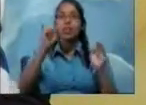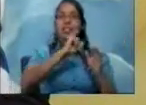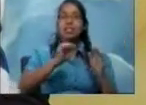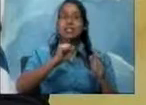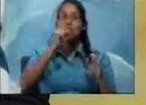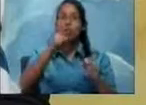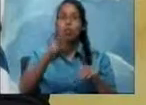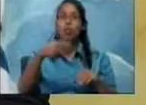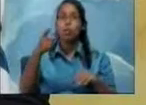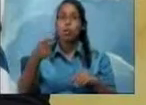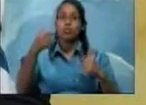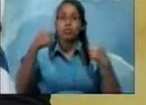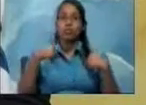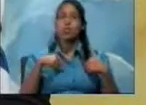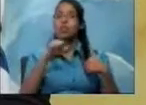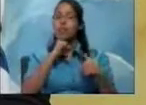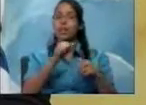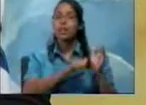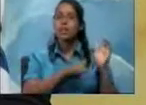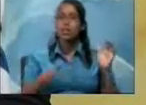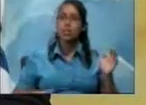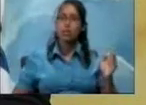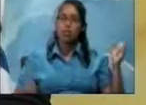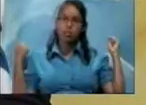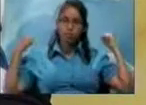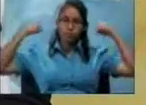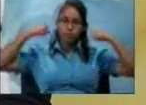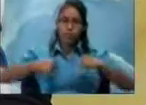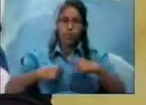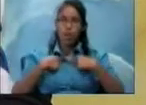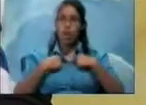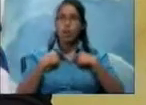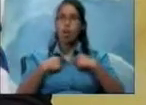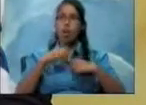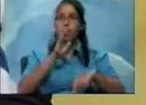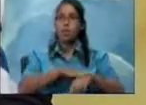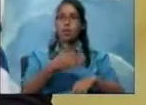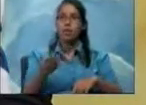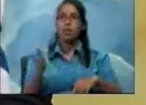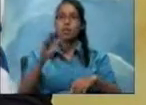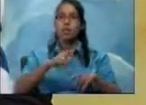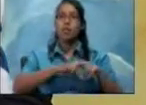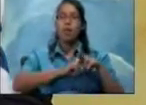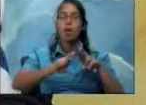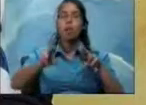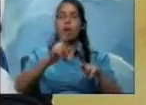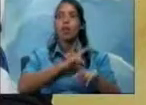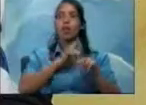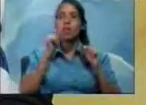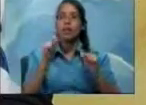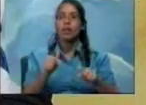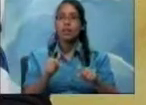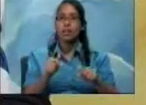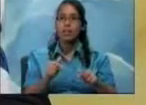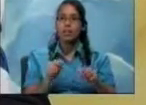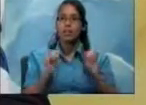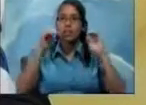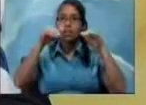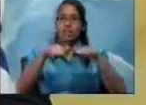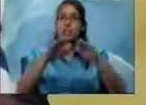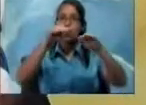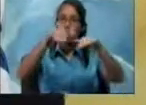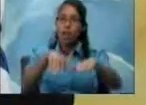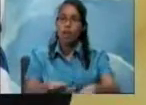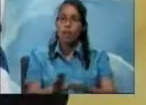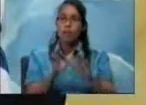cuando oyó que era el señor se ciñó la ropa porque se había despojado de ella y se echó al